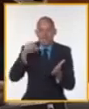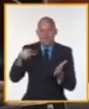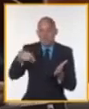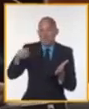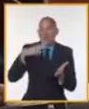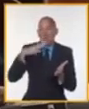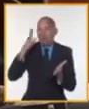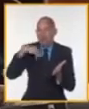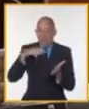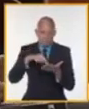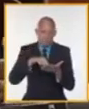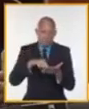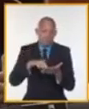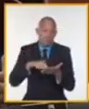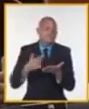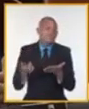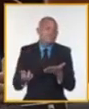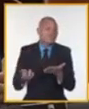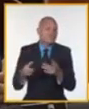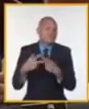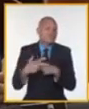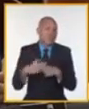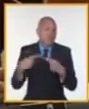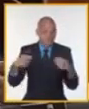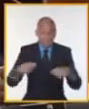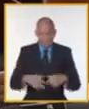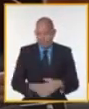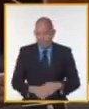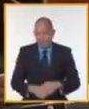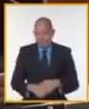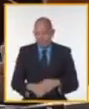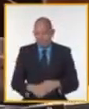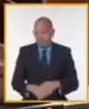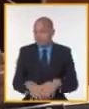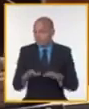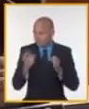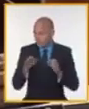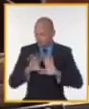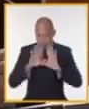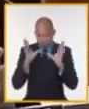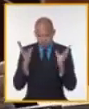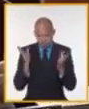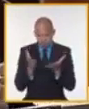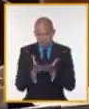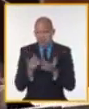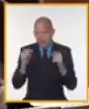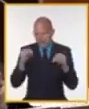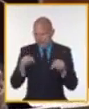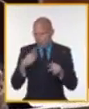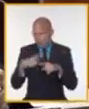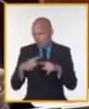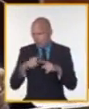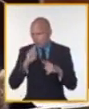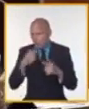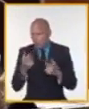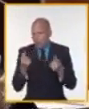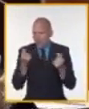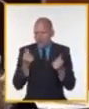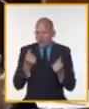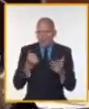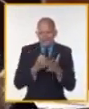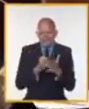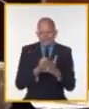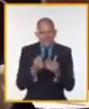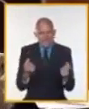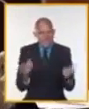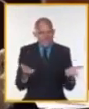cubana. Todos los temas que se debaten en el Buró Político, incluyendo lo que vamos a ver aquí para impulsar la economía, tienen que